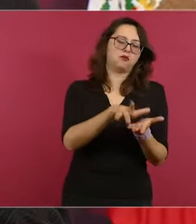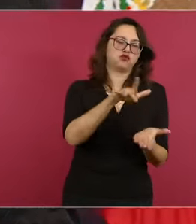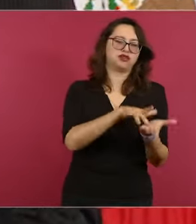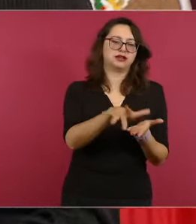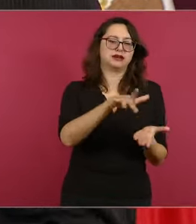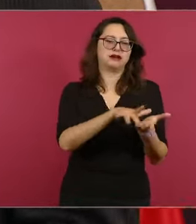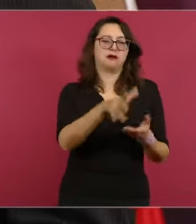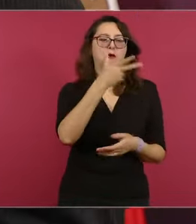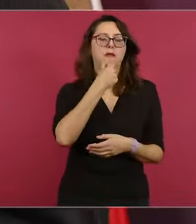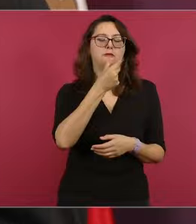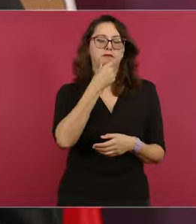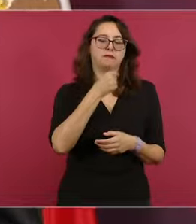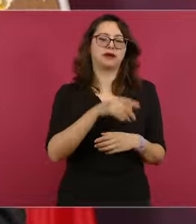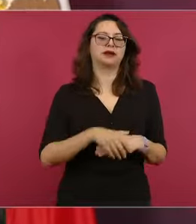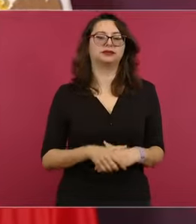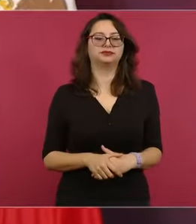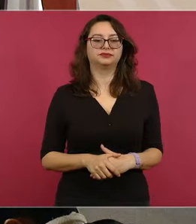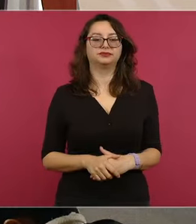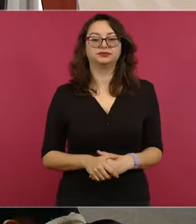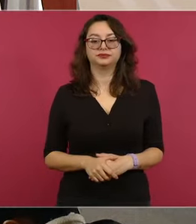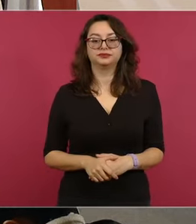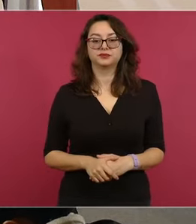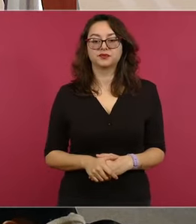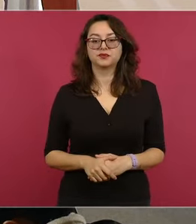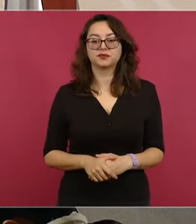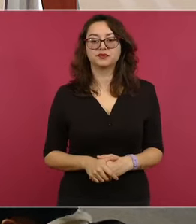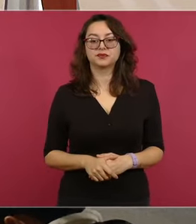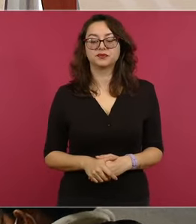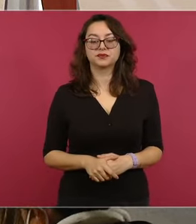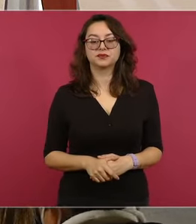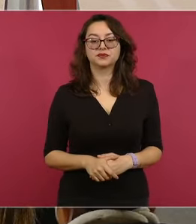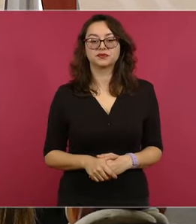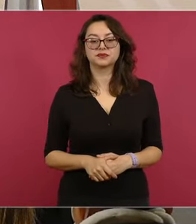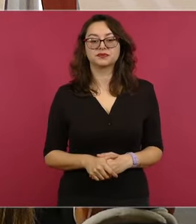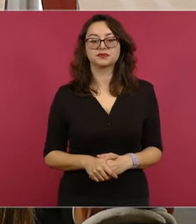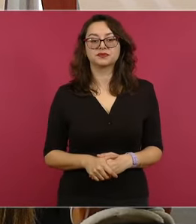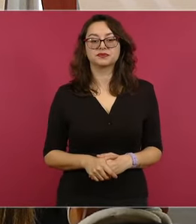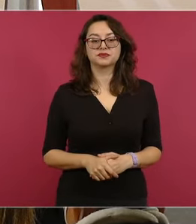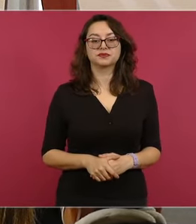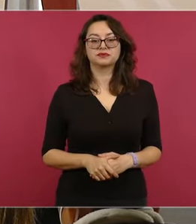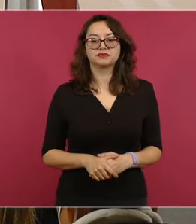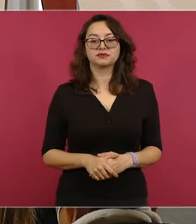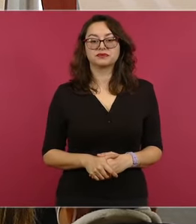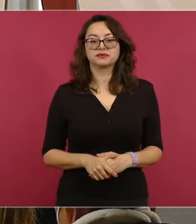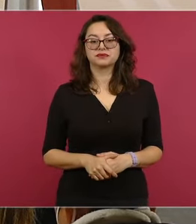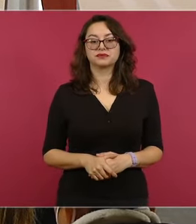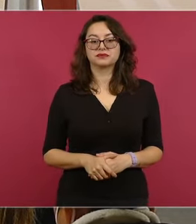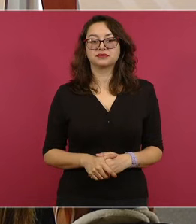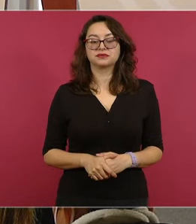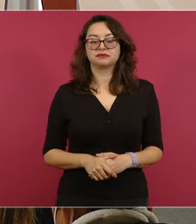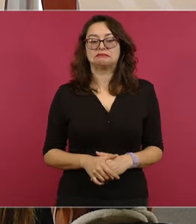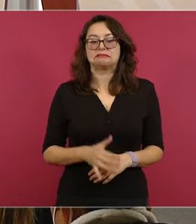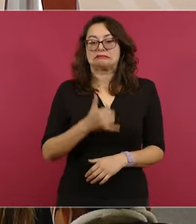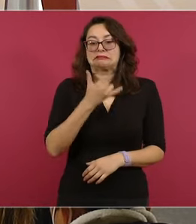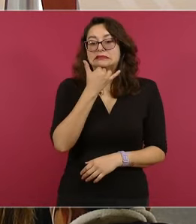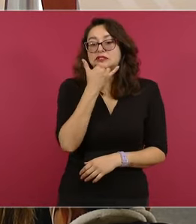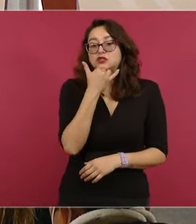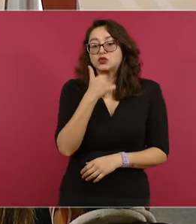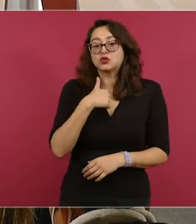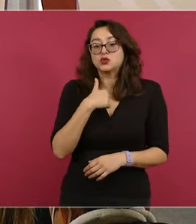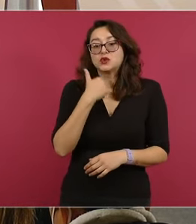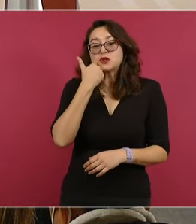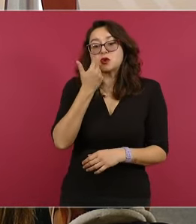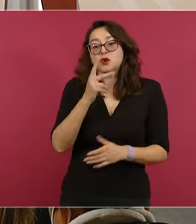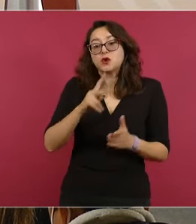que me los preste. Bueno. Presidente, bajo el riesgo de que me vuelva a cepillar, quiero preguntarle quién